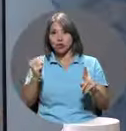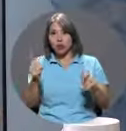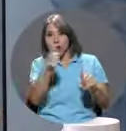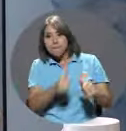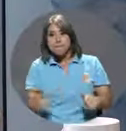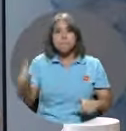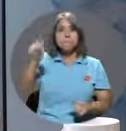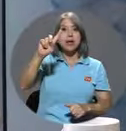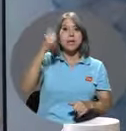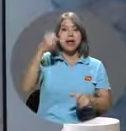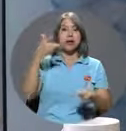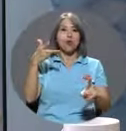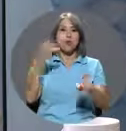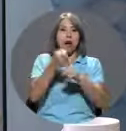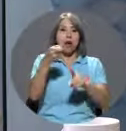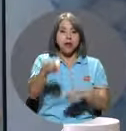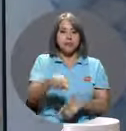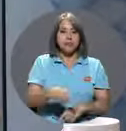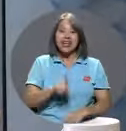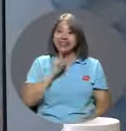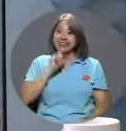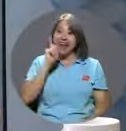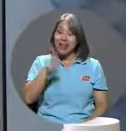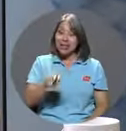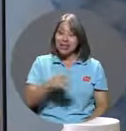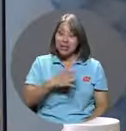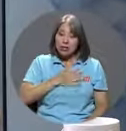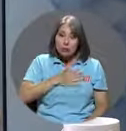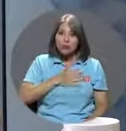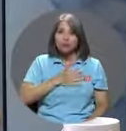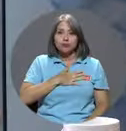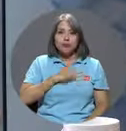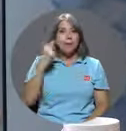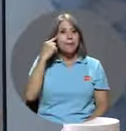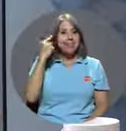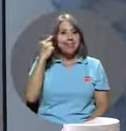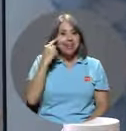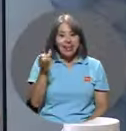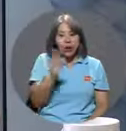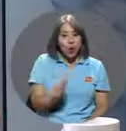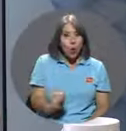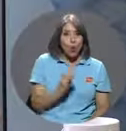realidad lamentable pensar que nuestros chicos de 15 a 29 años consideren suicidarse